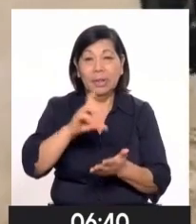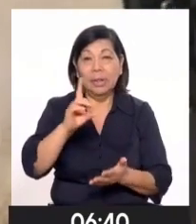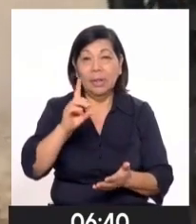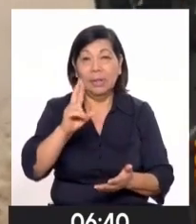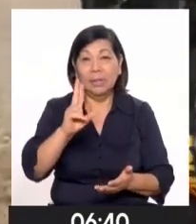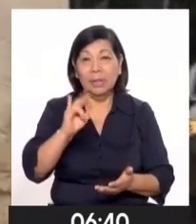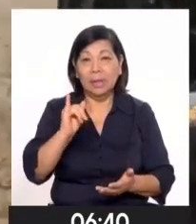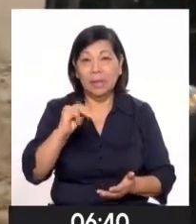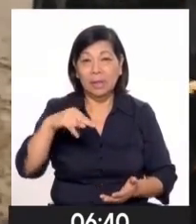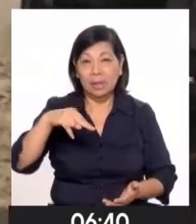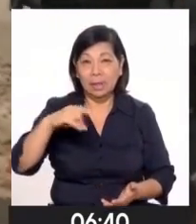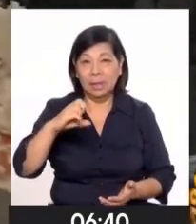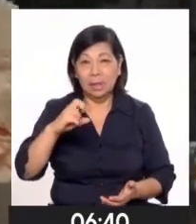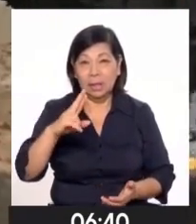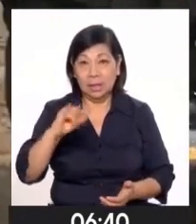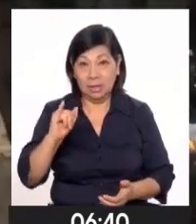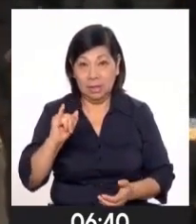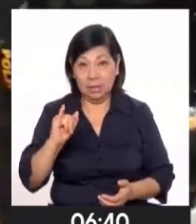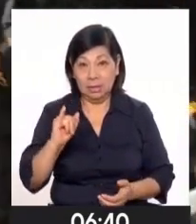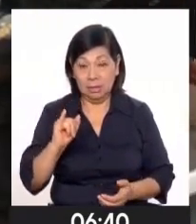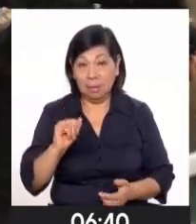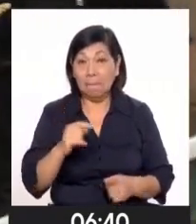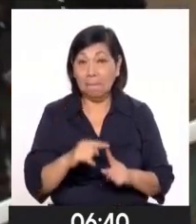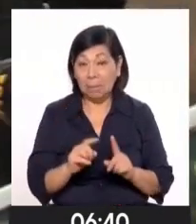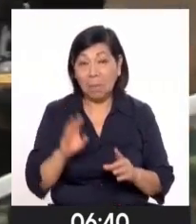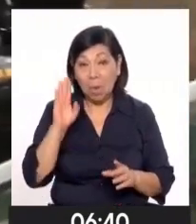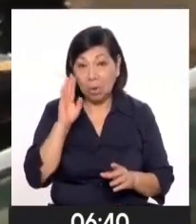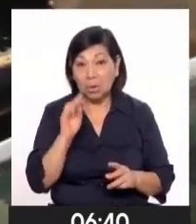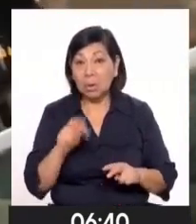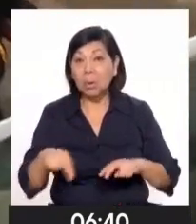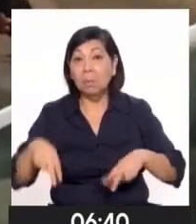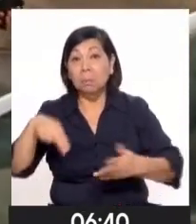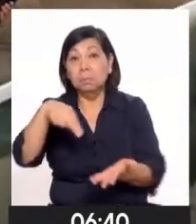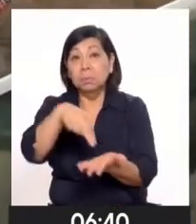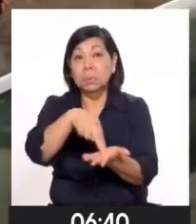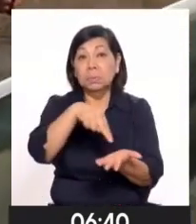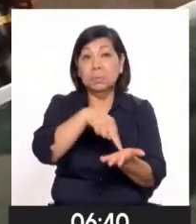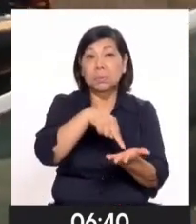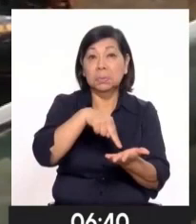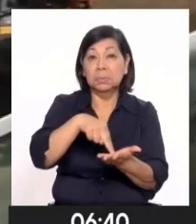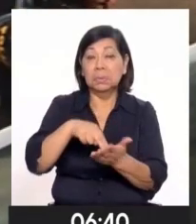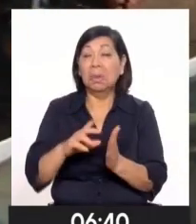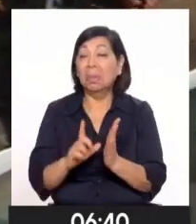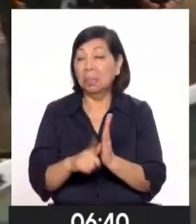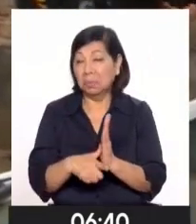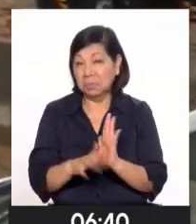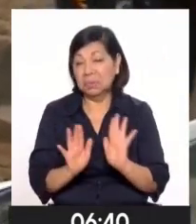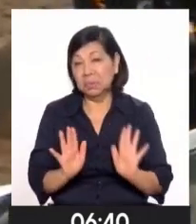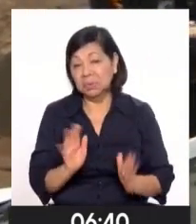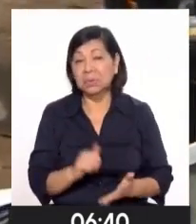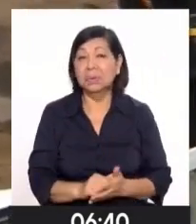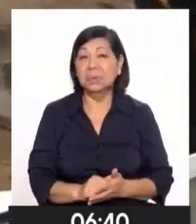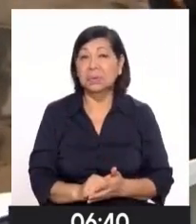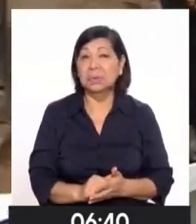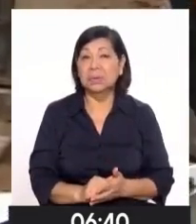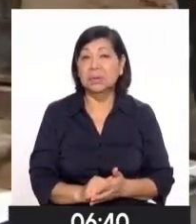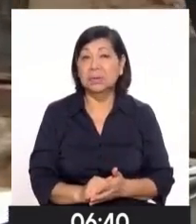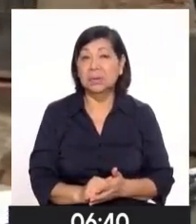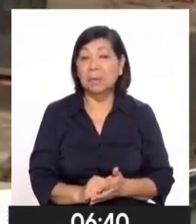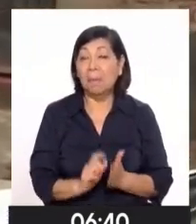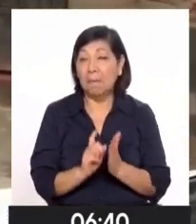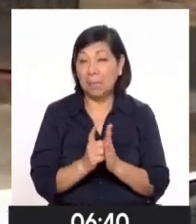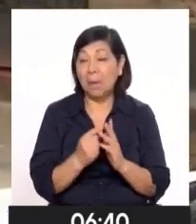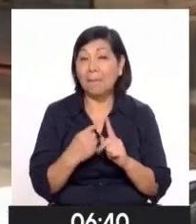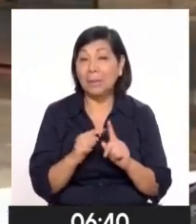Dirincri. Vemos también mayor movimiento policial, así es que en unos breves minutos nada más es cuestión de